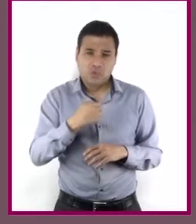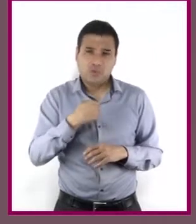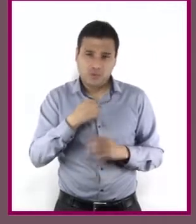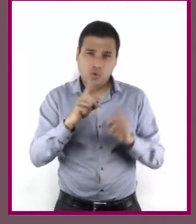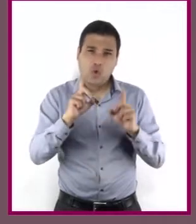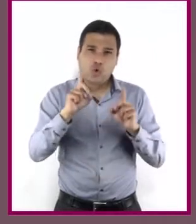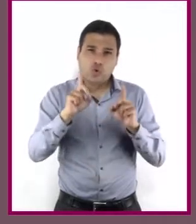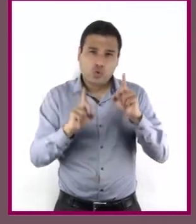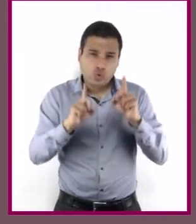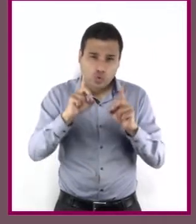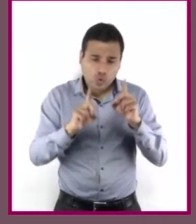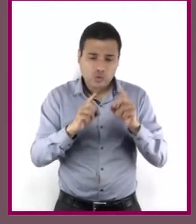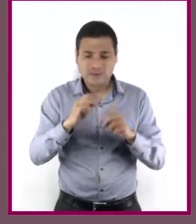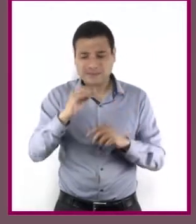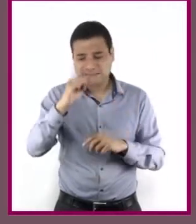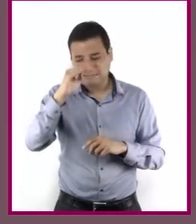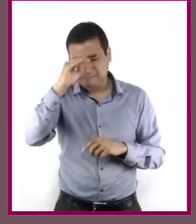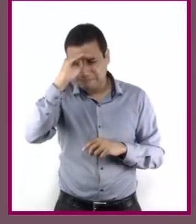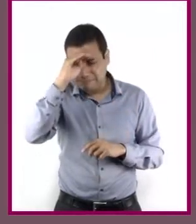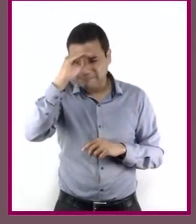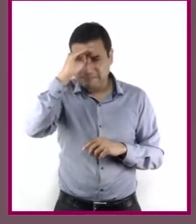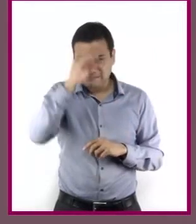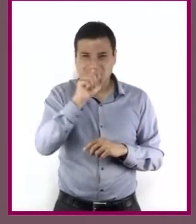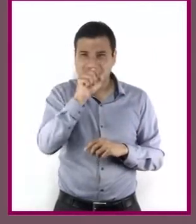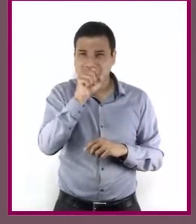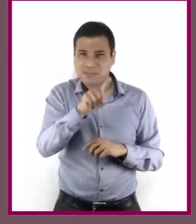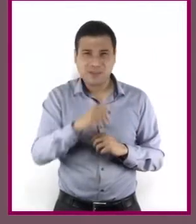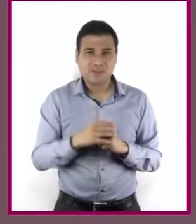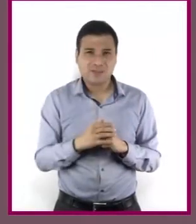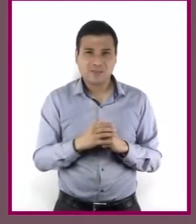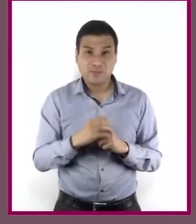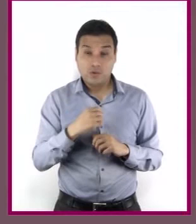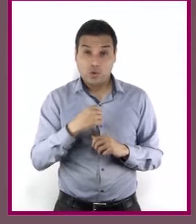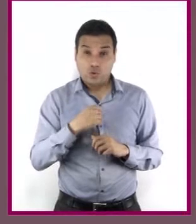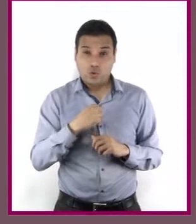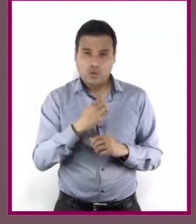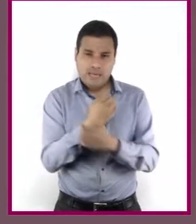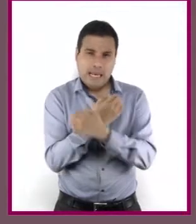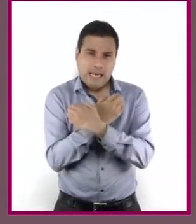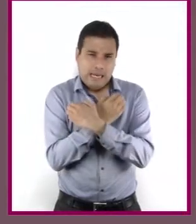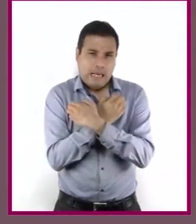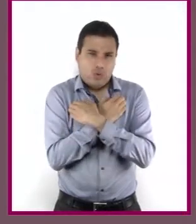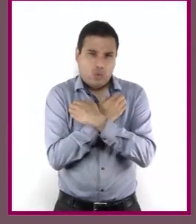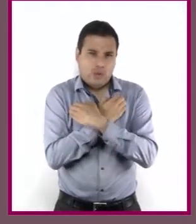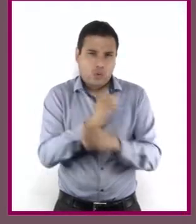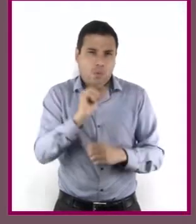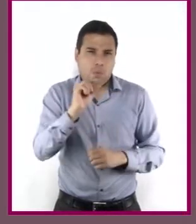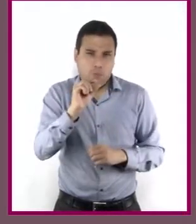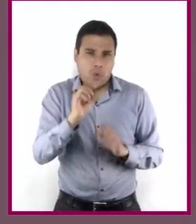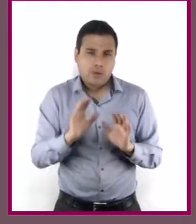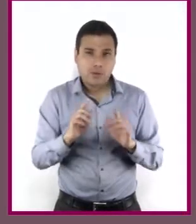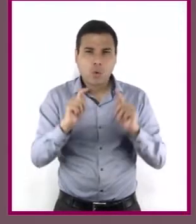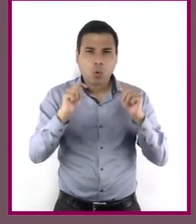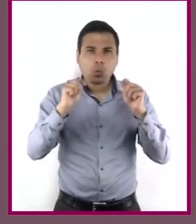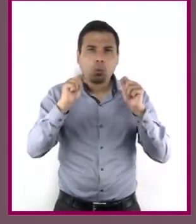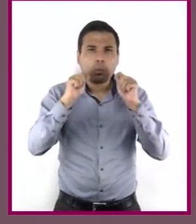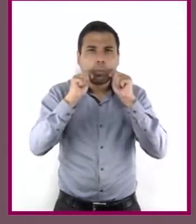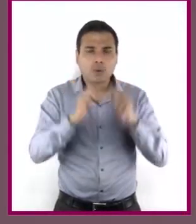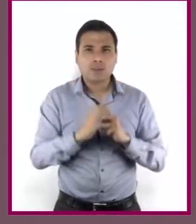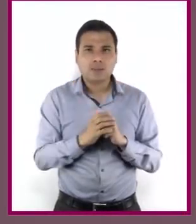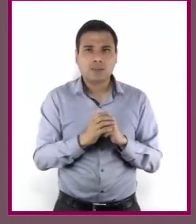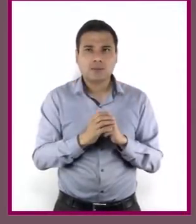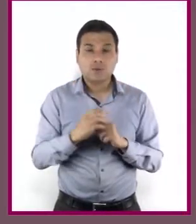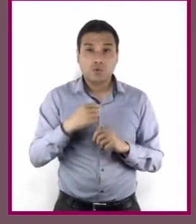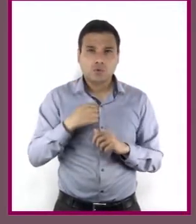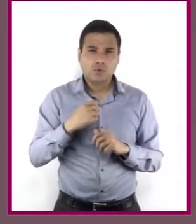dificultades. La poquita educación que tengo me permite seguir el progreso que ha hecho el hombre en su